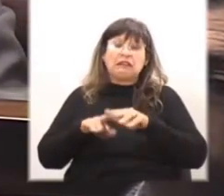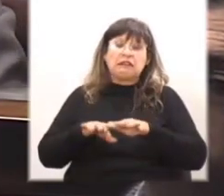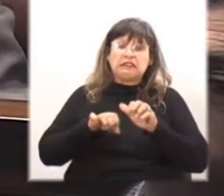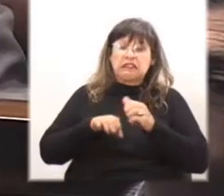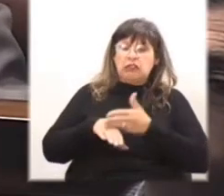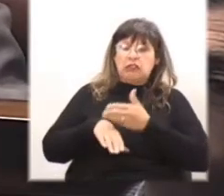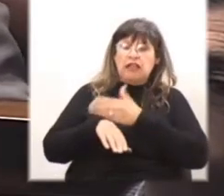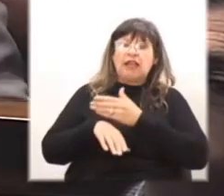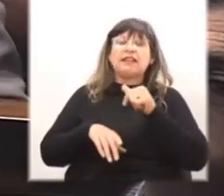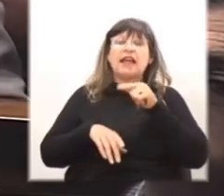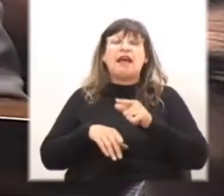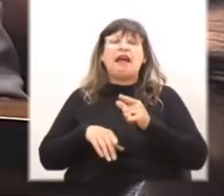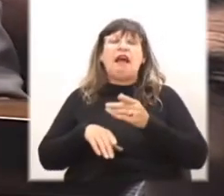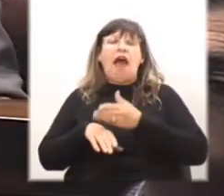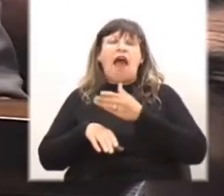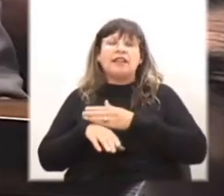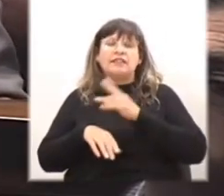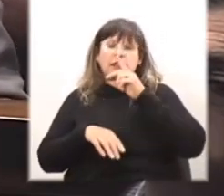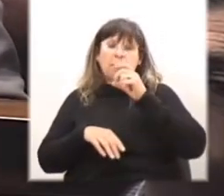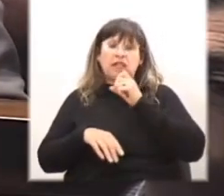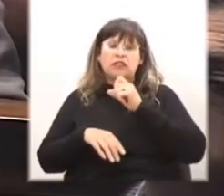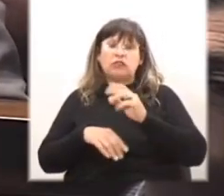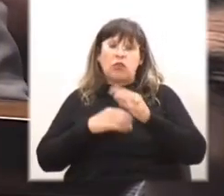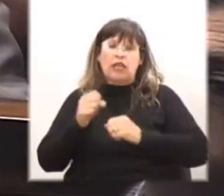año 2025?